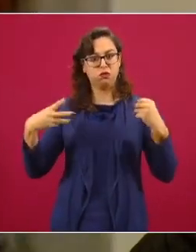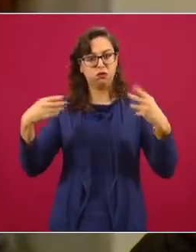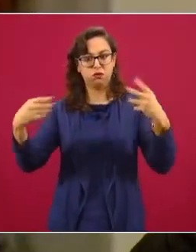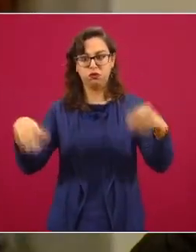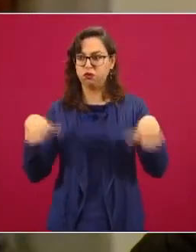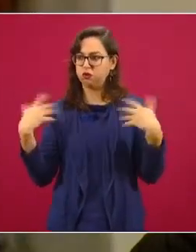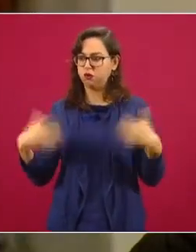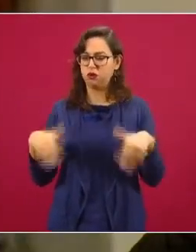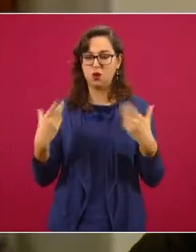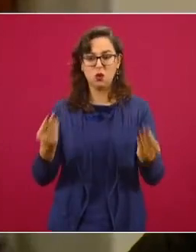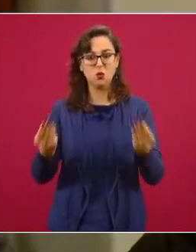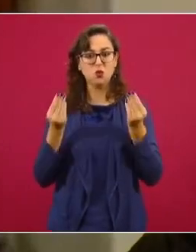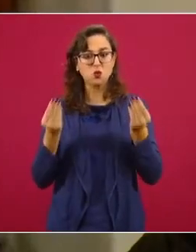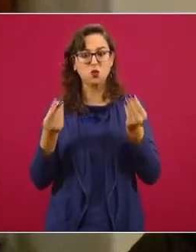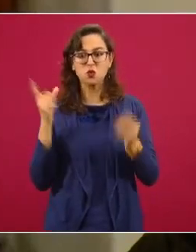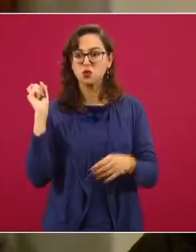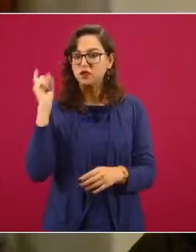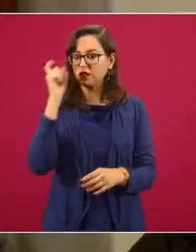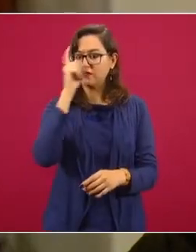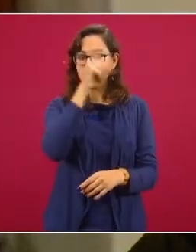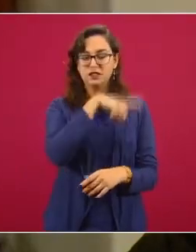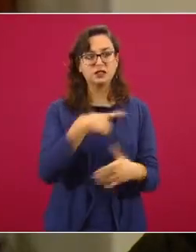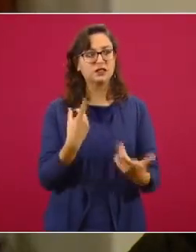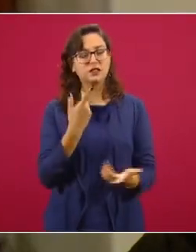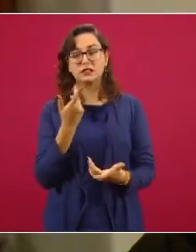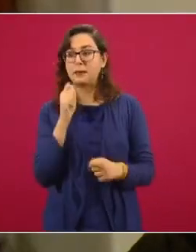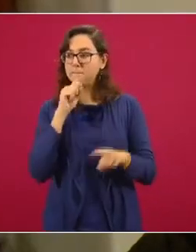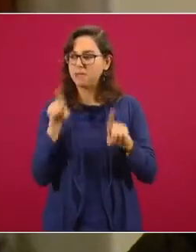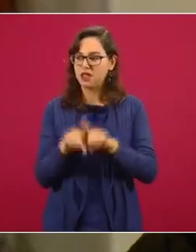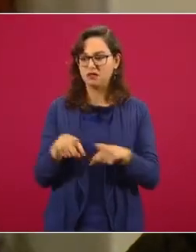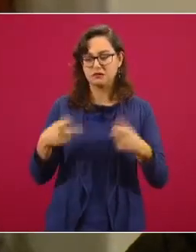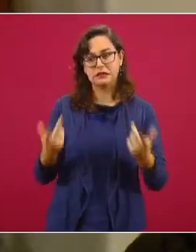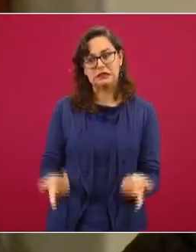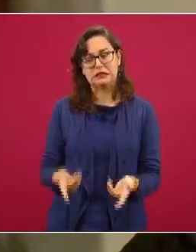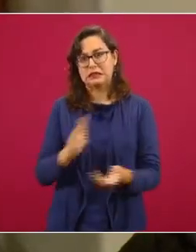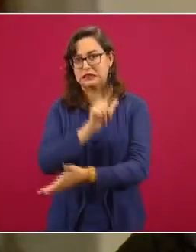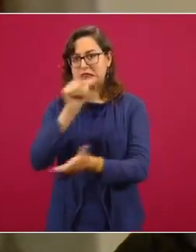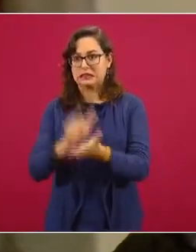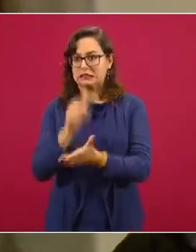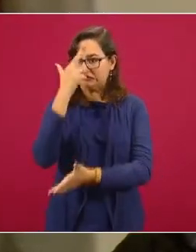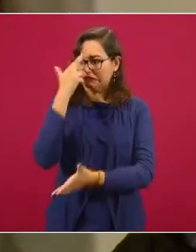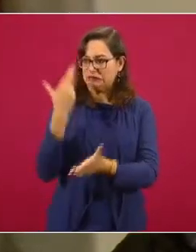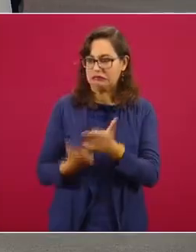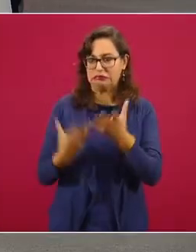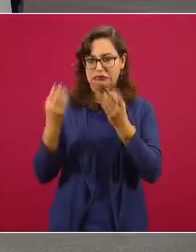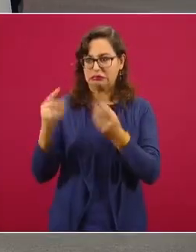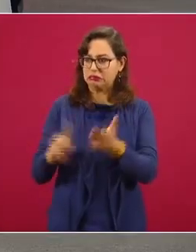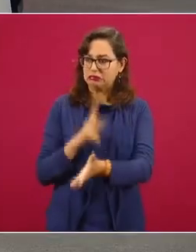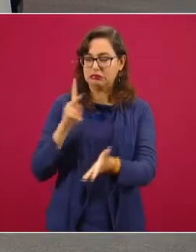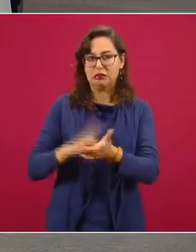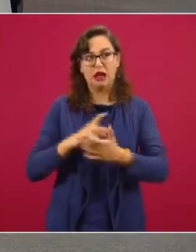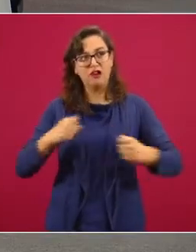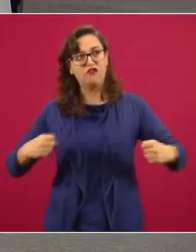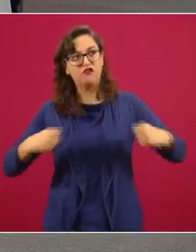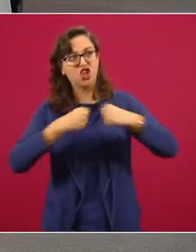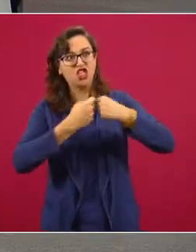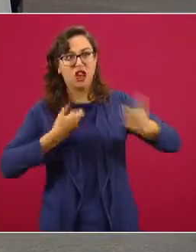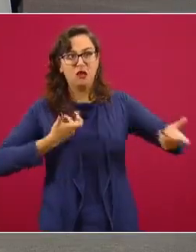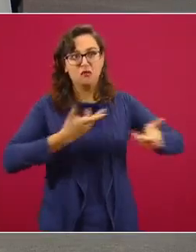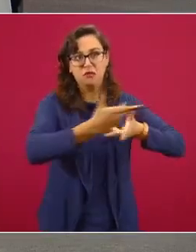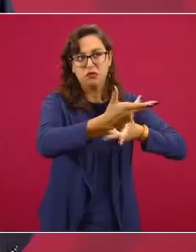hecho muy difícil el tránsito de mexicanos en su frontera. Si usted tiene alguna opinión sobre esto. No,